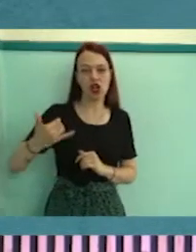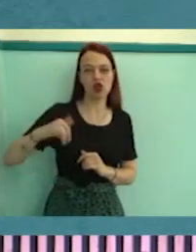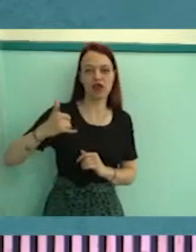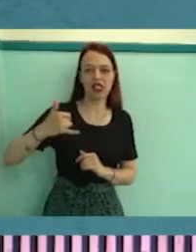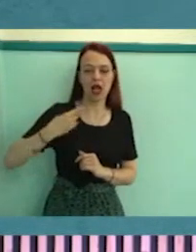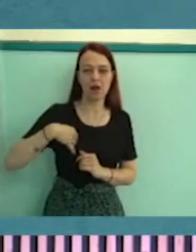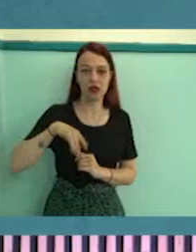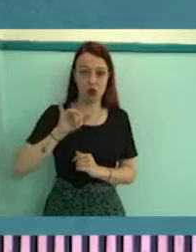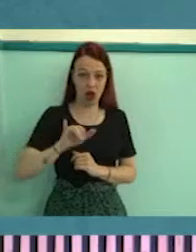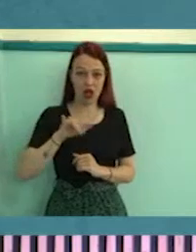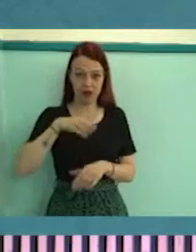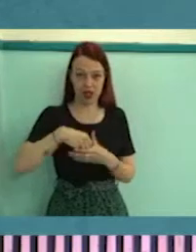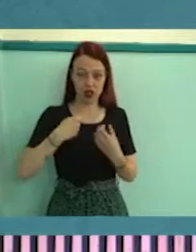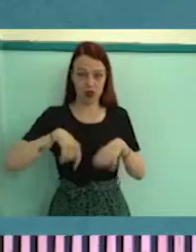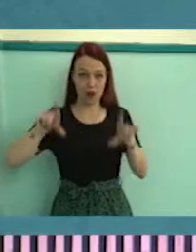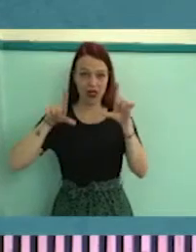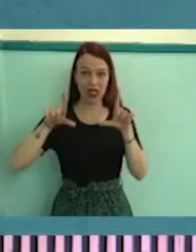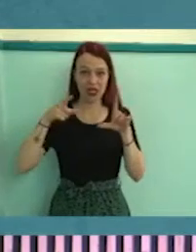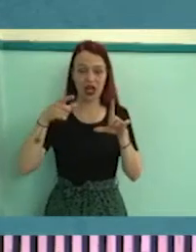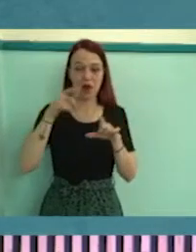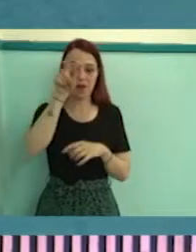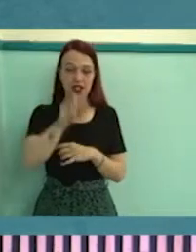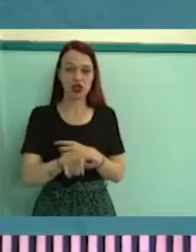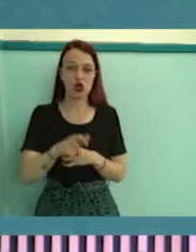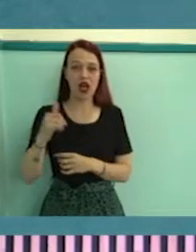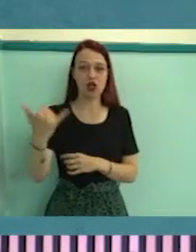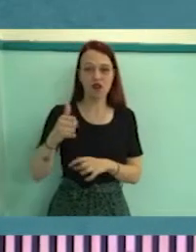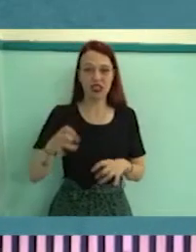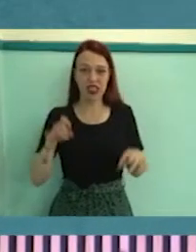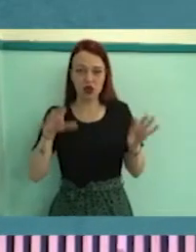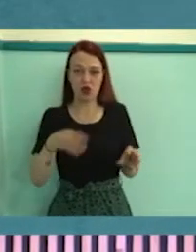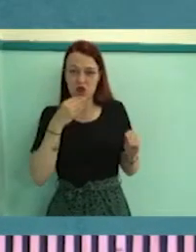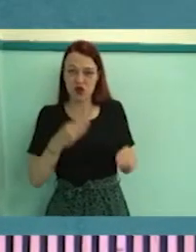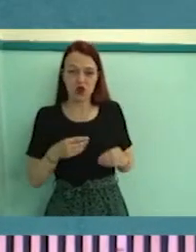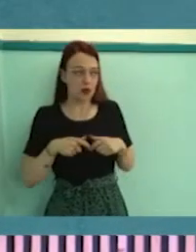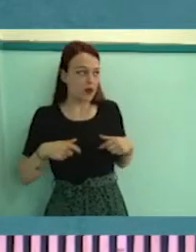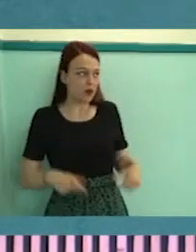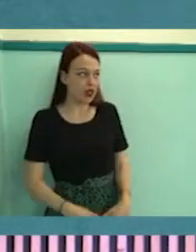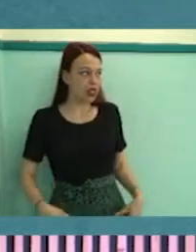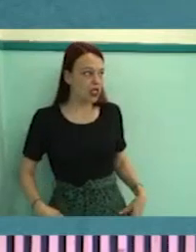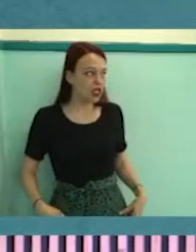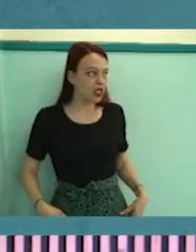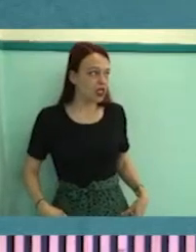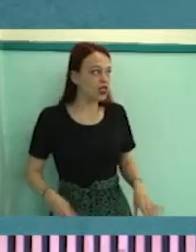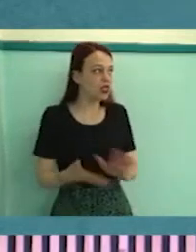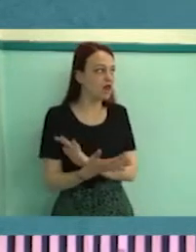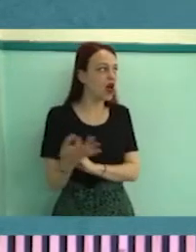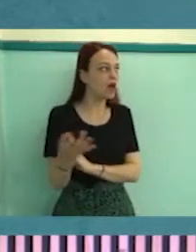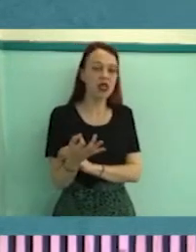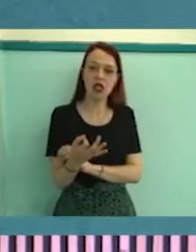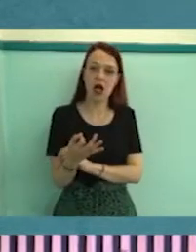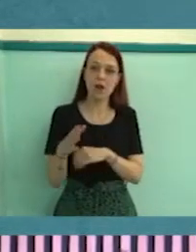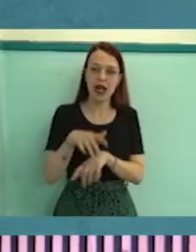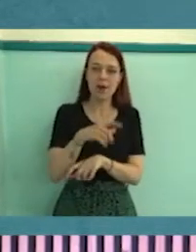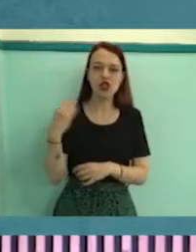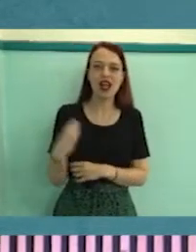como como la que tenemos en la campaña de Rox una surfista australiana buenísima en bikini qué ejemplo le da eso a nuestros jóvenes